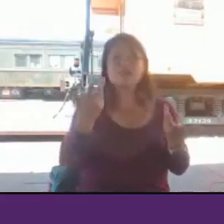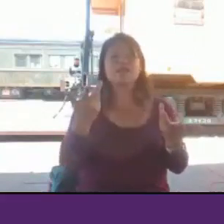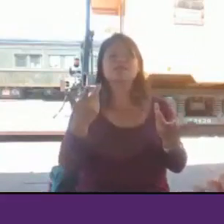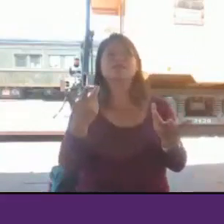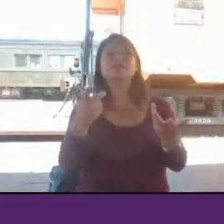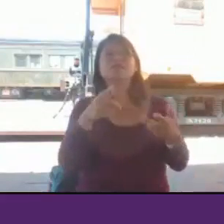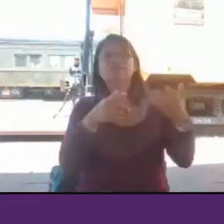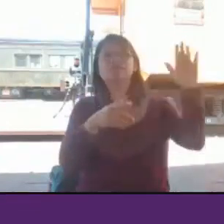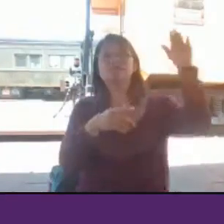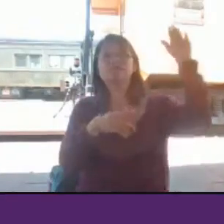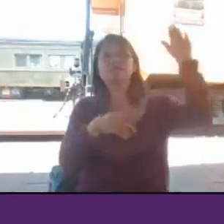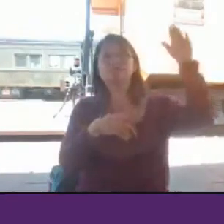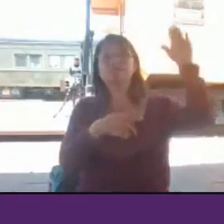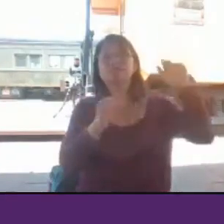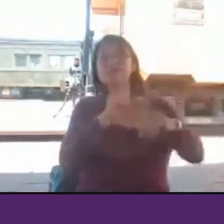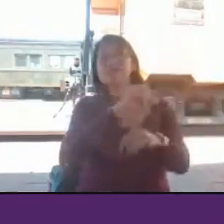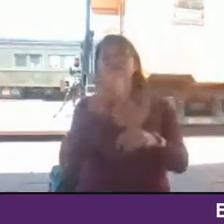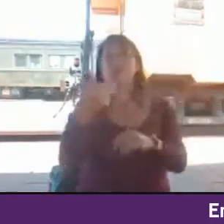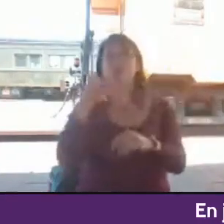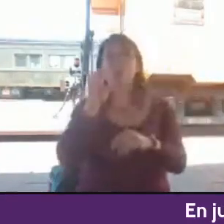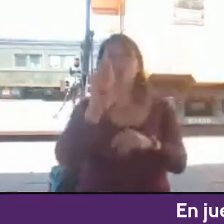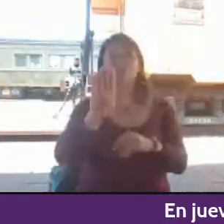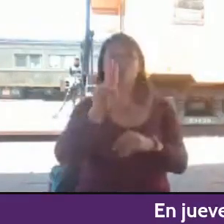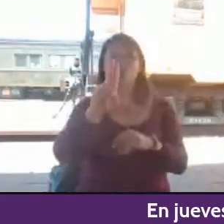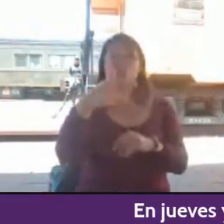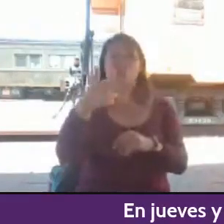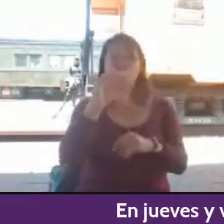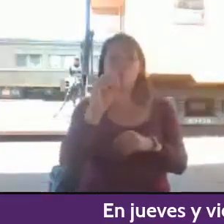Ok. Ahora, ¿quiénes creen que los búhos y las lechuzas?